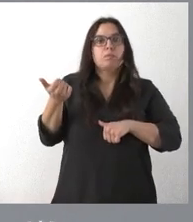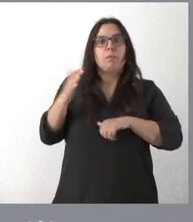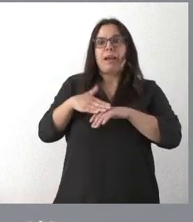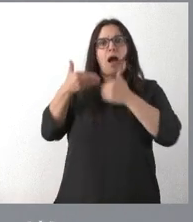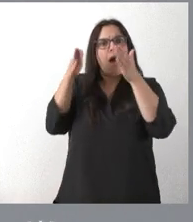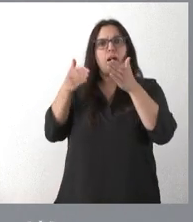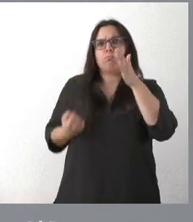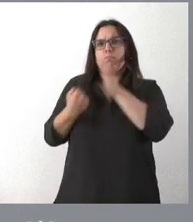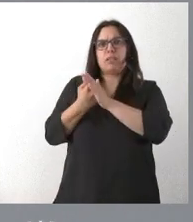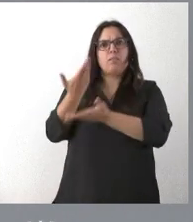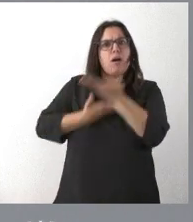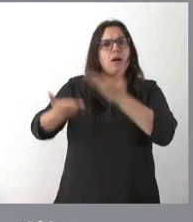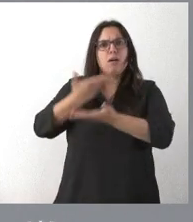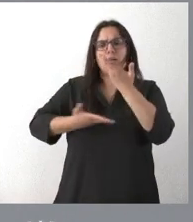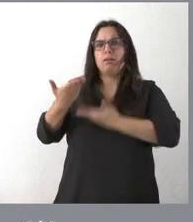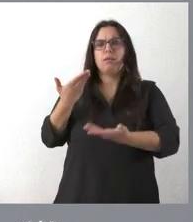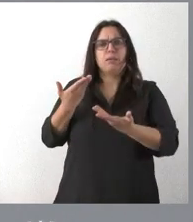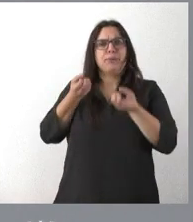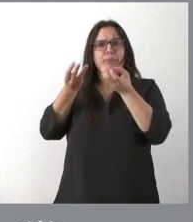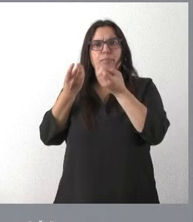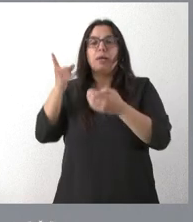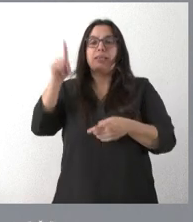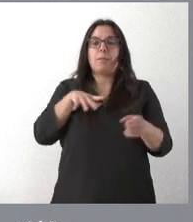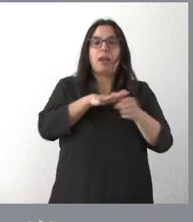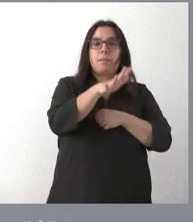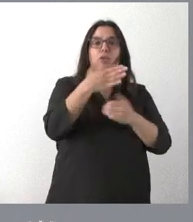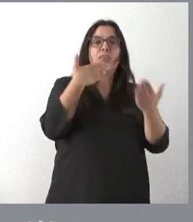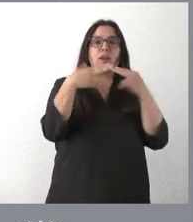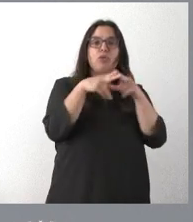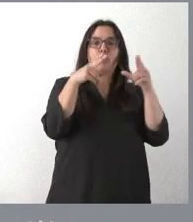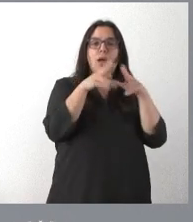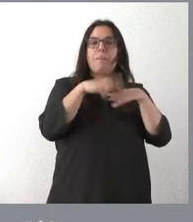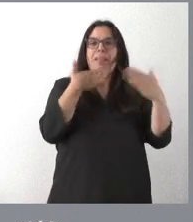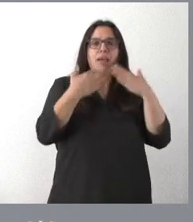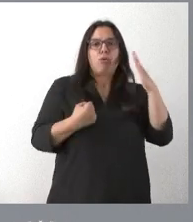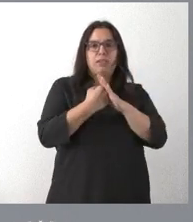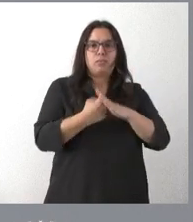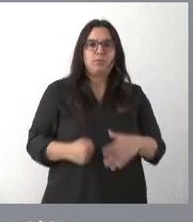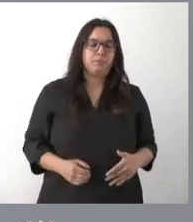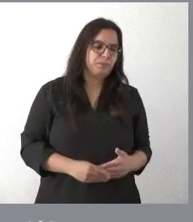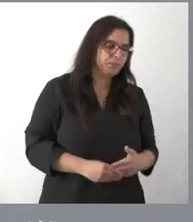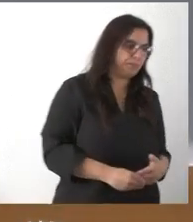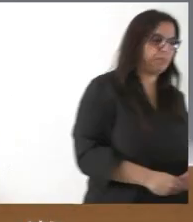colaboración y también el ámbito del diálogo social con el ámbito del máximo diálogo